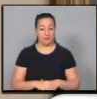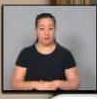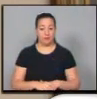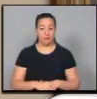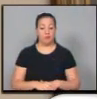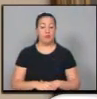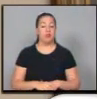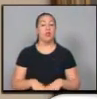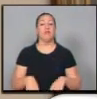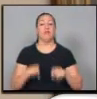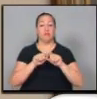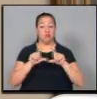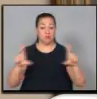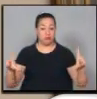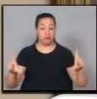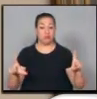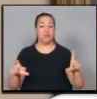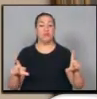públicamente